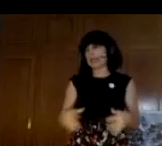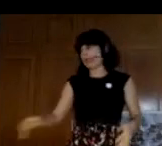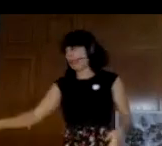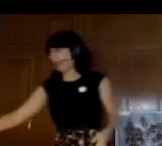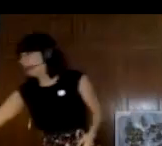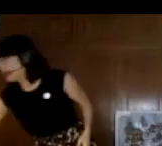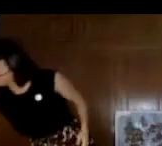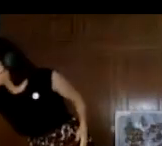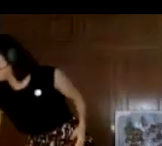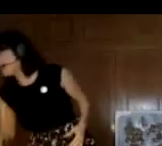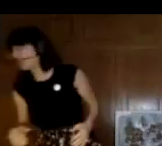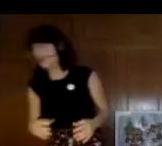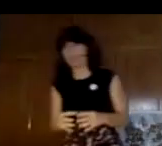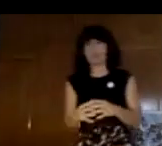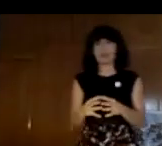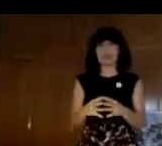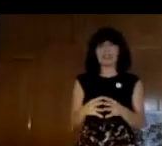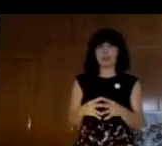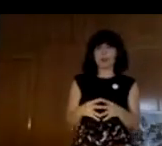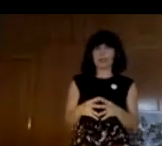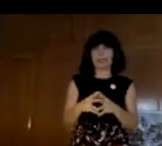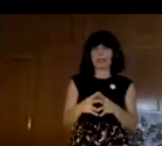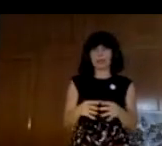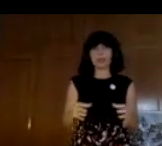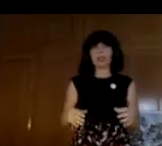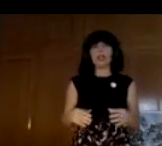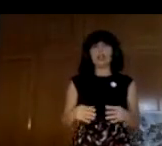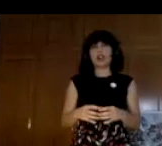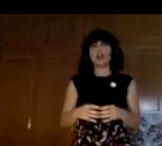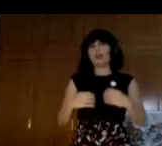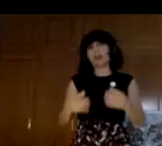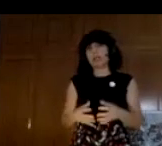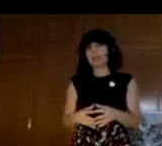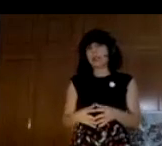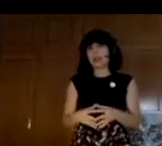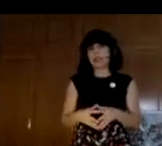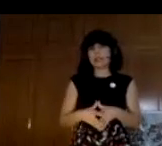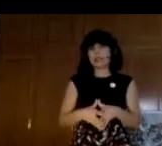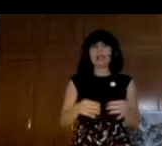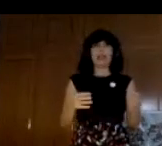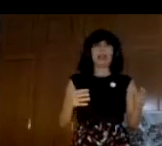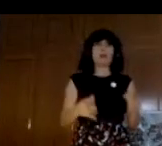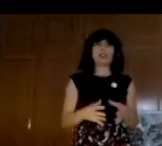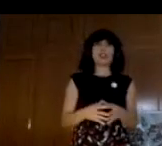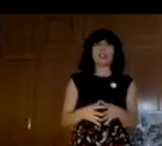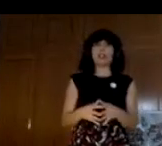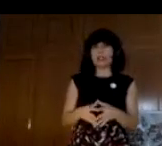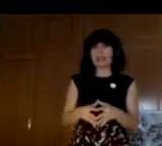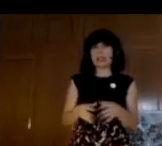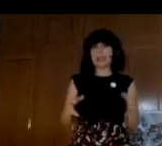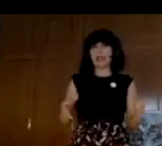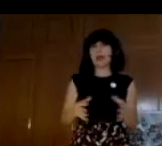de, inspirados en lo que es la comunicación política de votos, son votantes o lovers, opositores